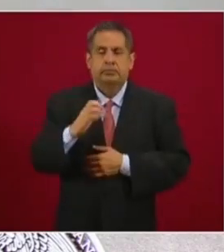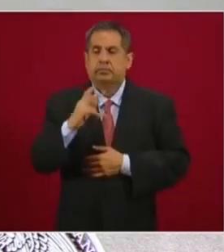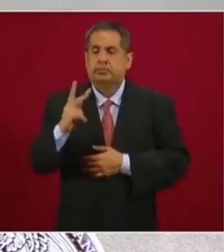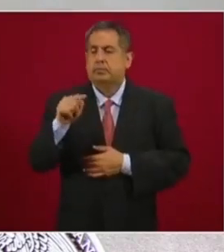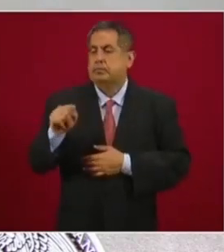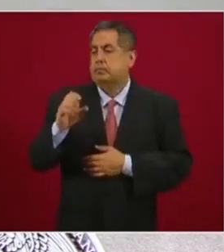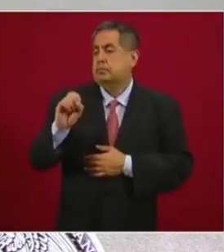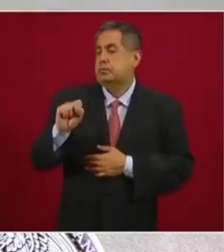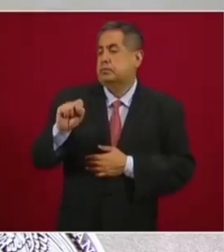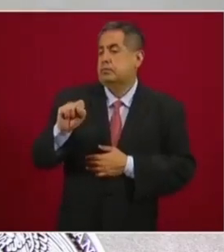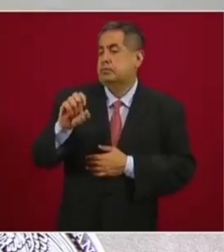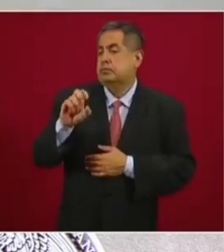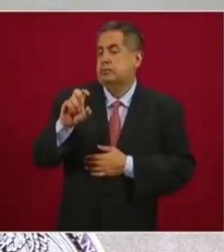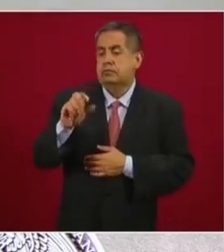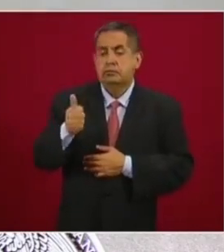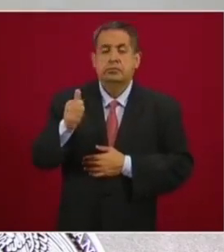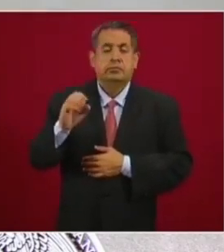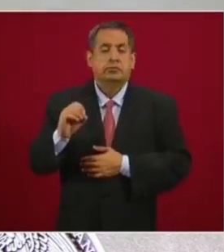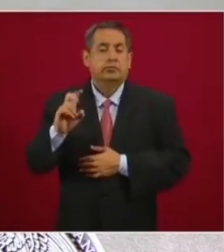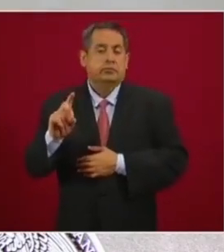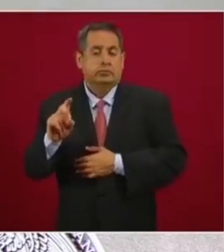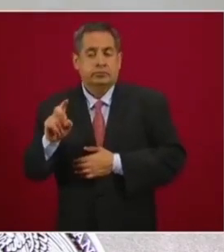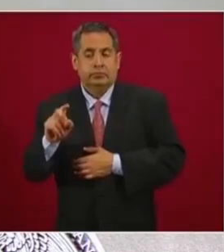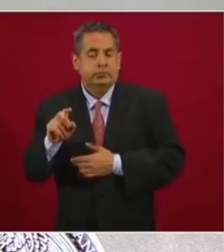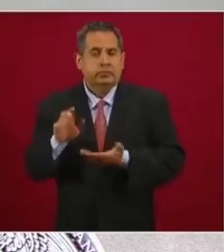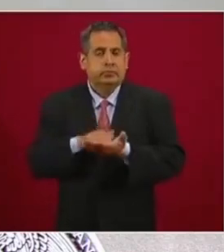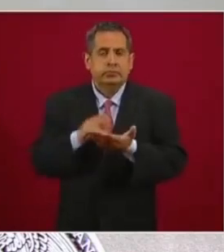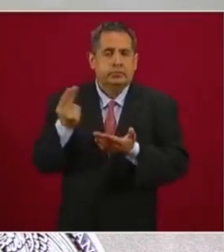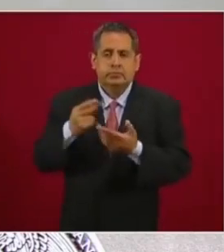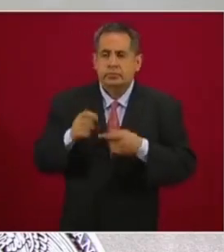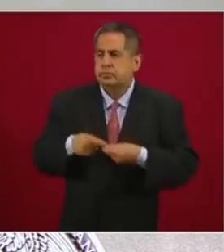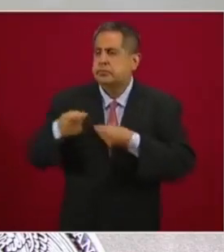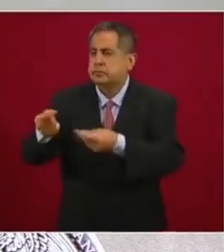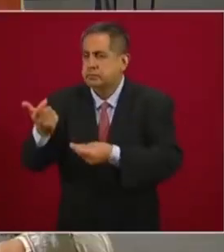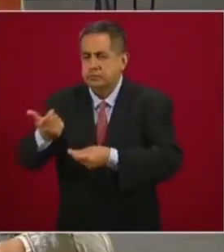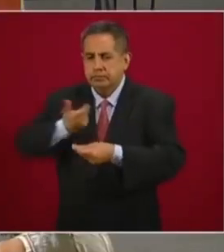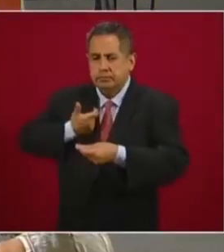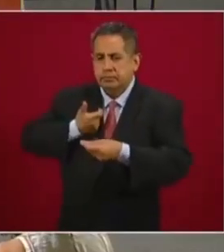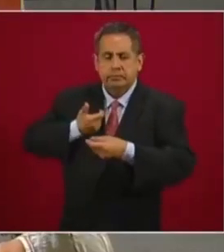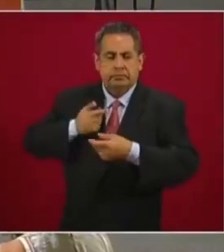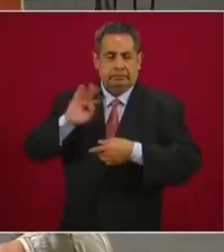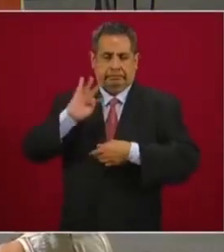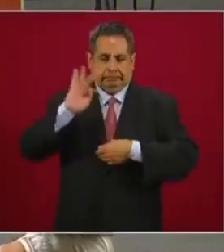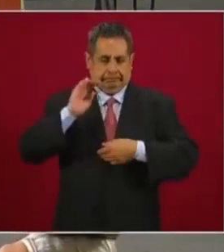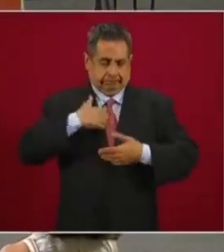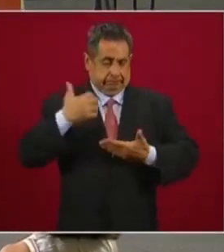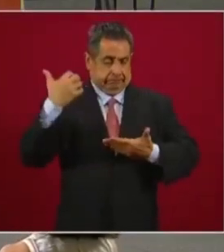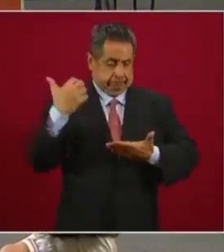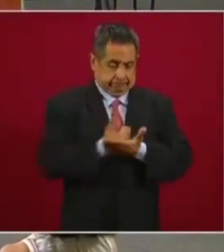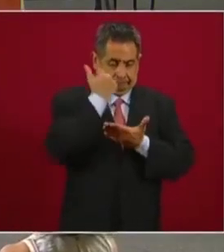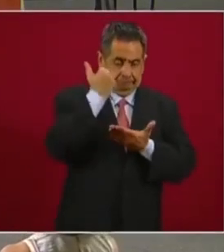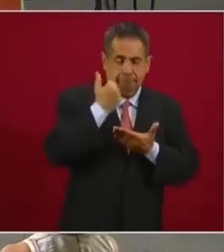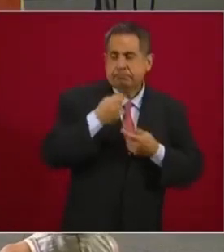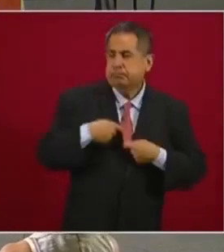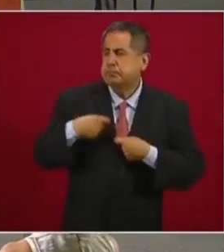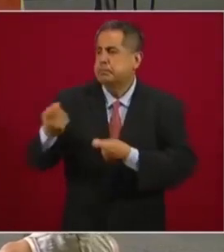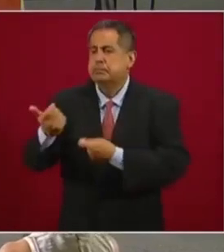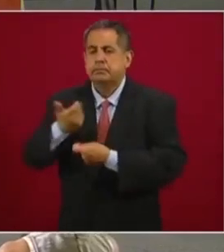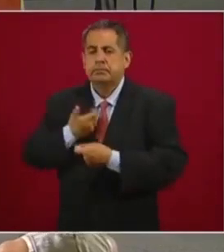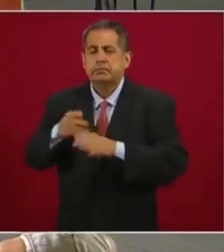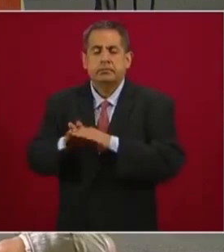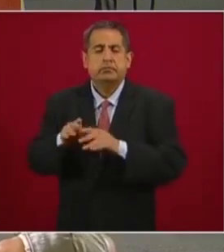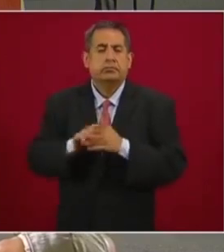postal 06030. Y los requisitos que van a tener que presentar los ganadores y las ganadoras